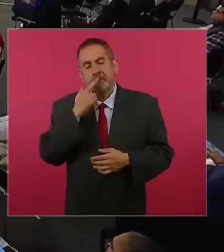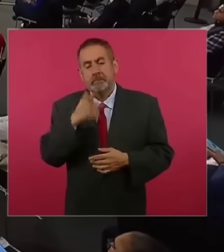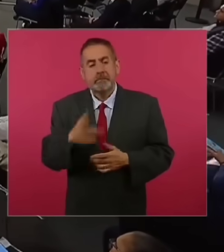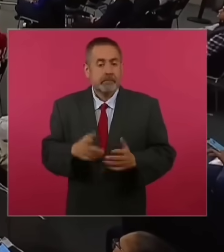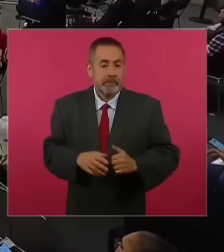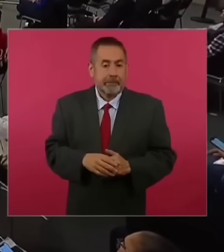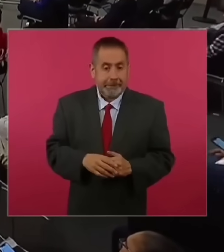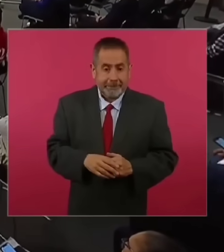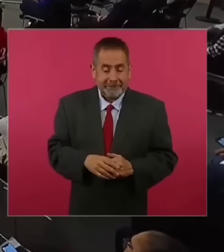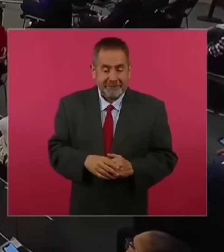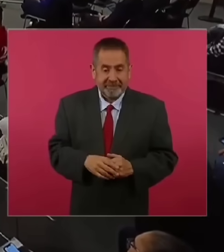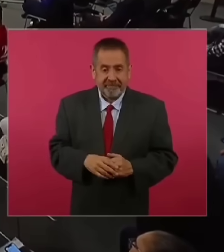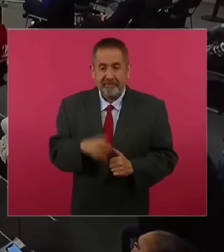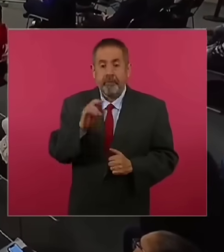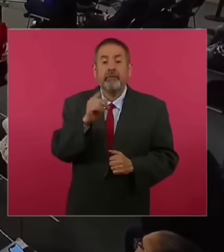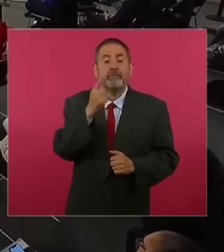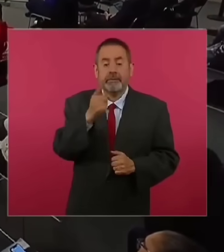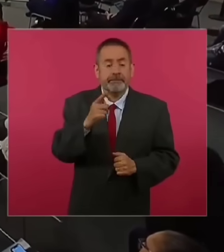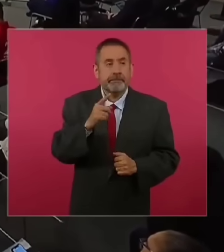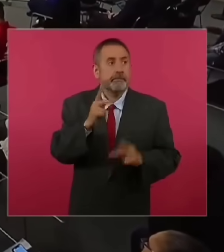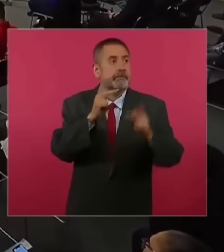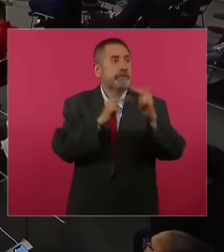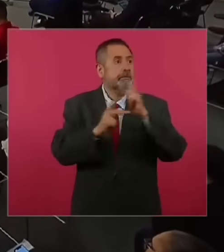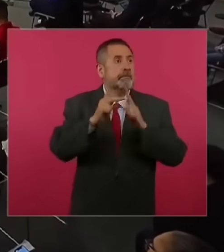Eso y no contratar deuda,